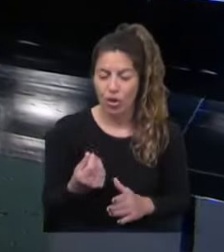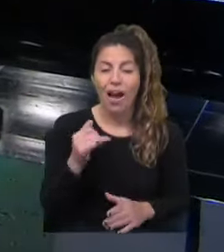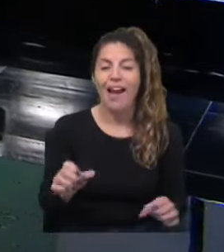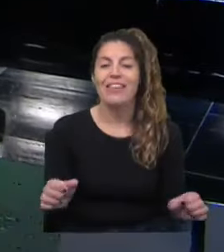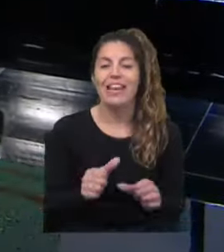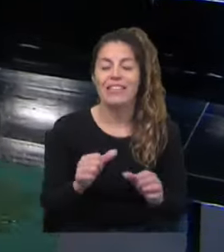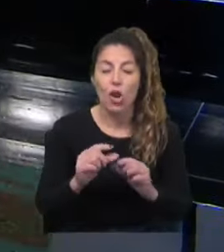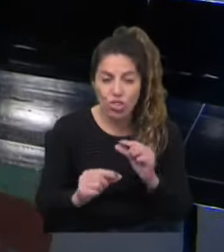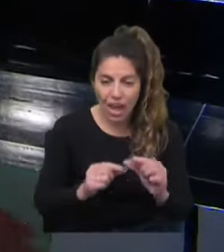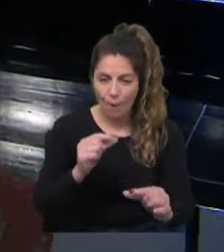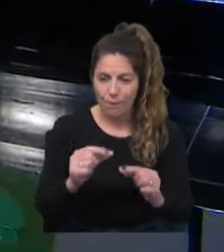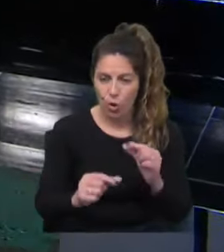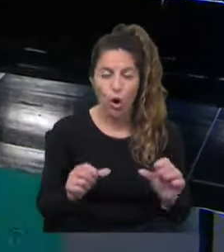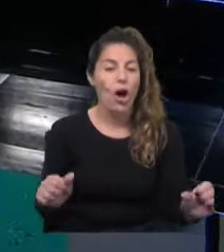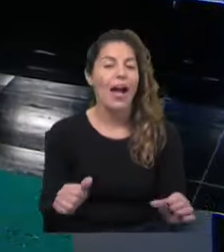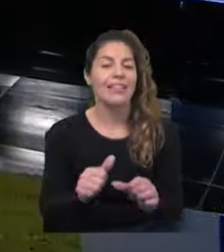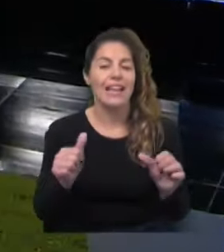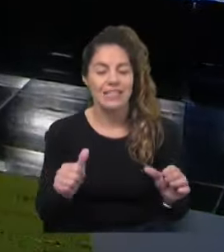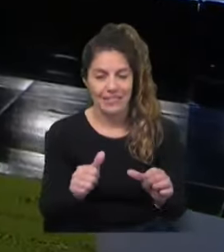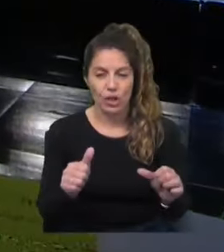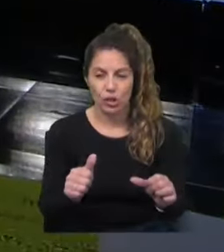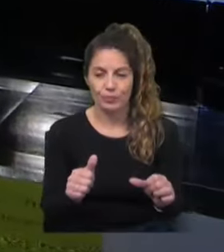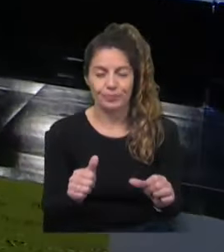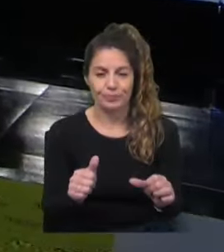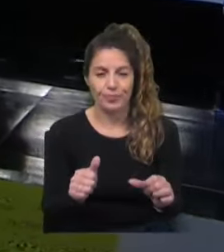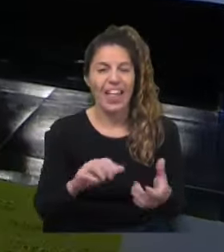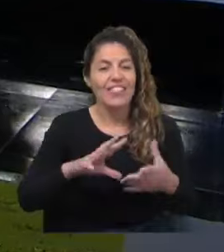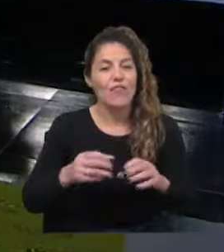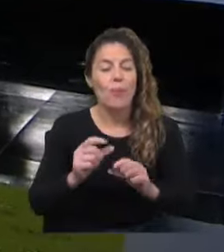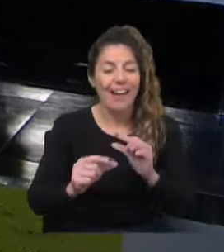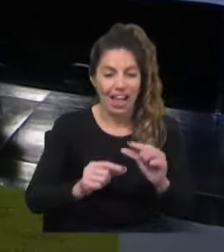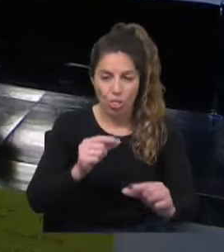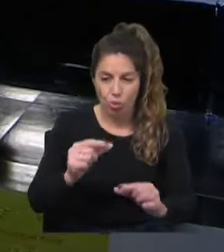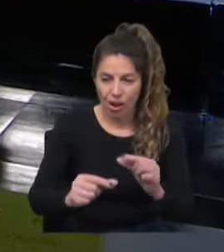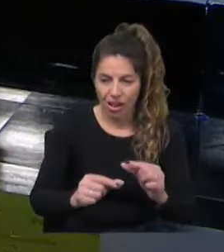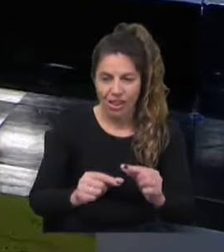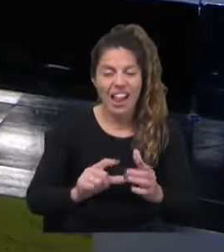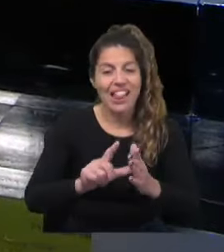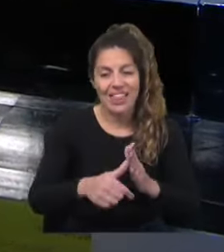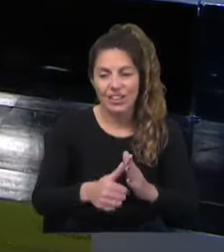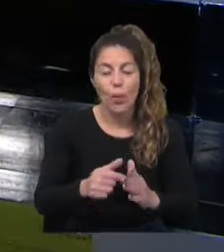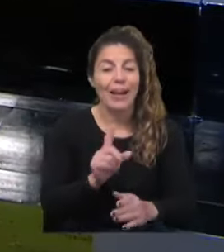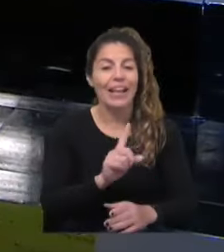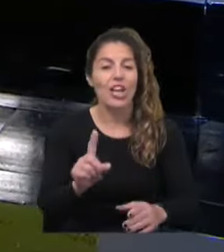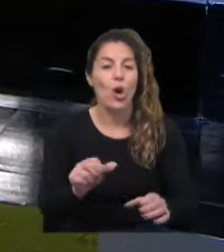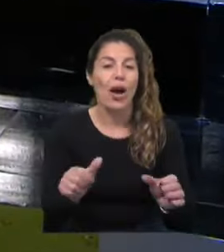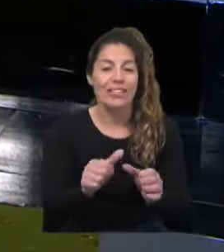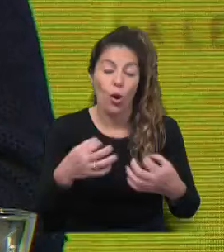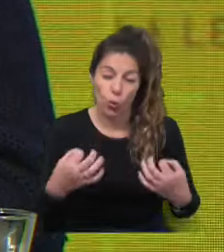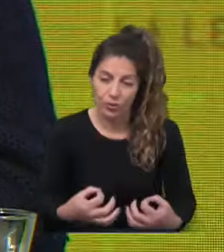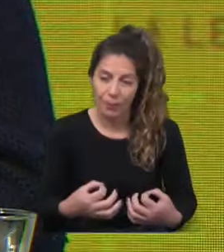hacerlo pausadamente, que hay que hacerlo de manera gradual, para que no haya